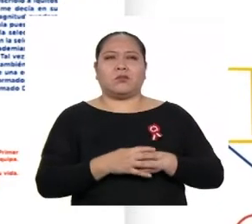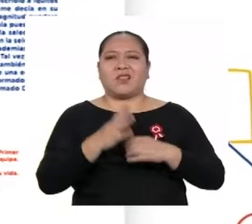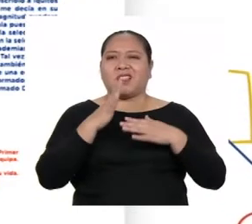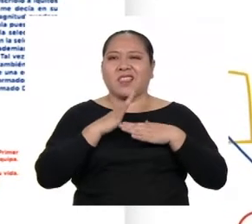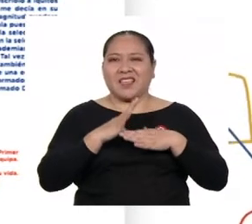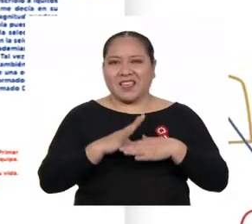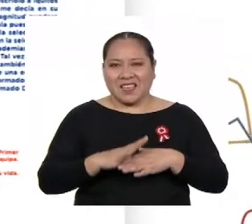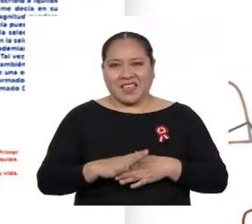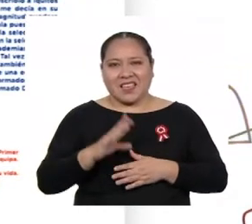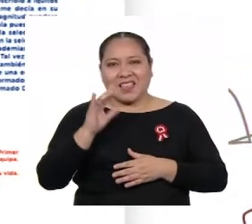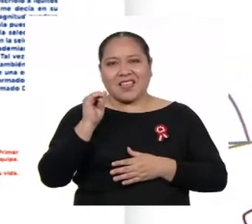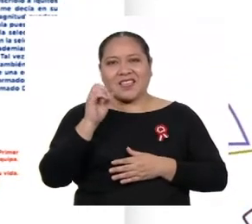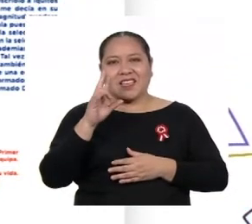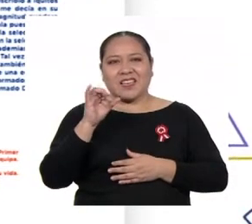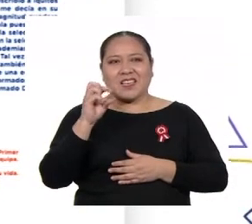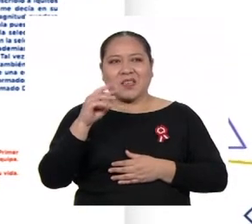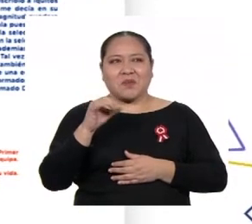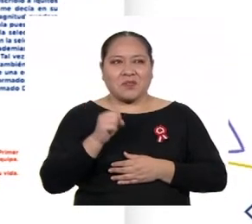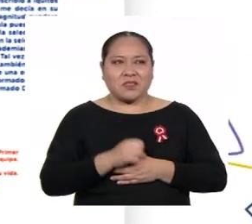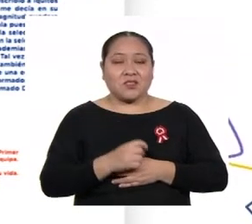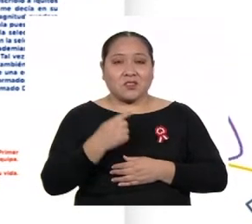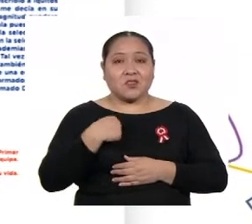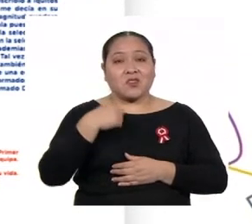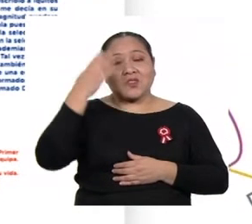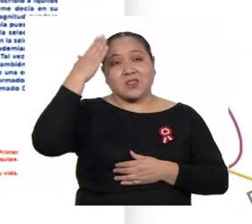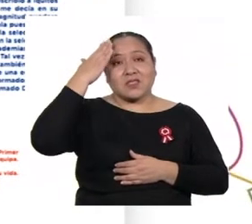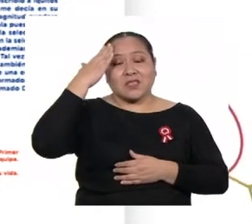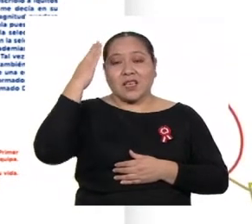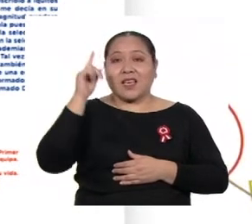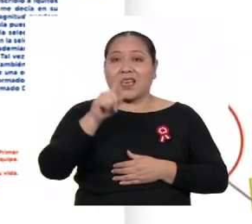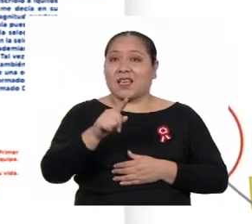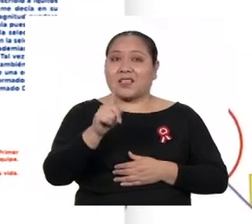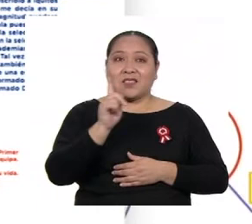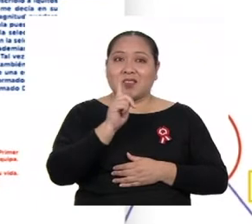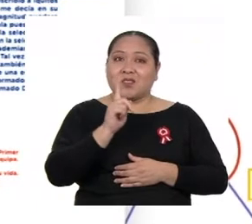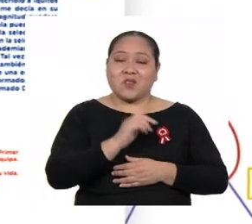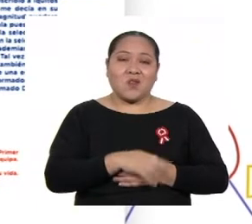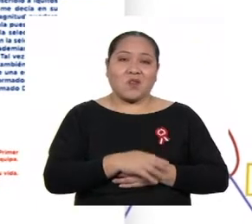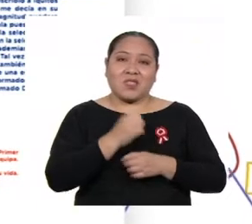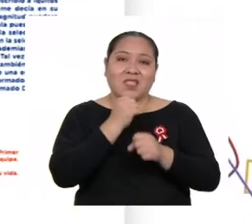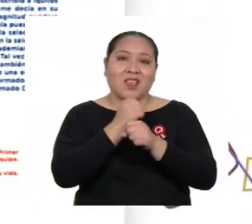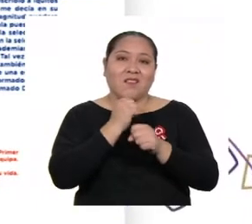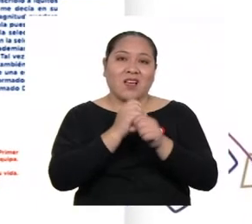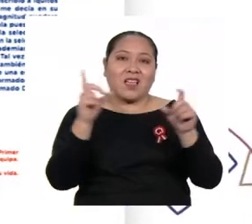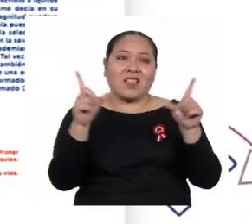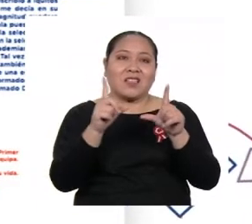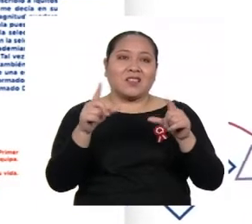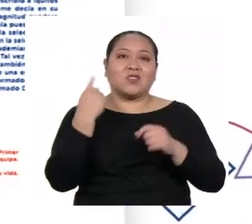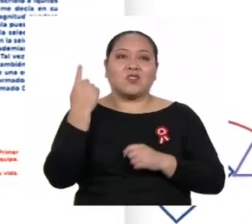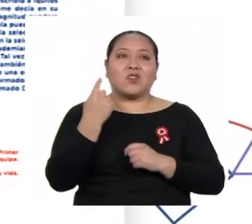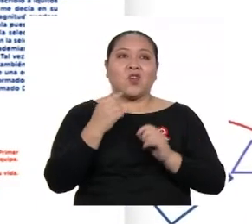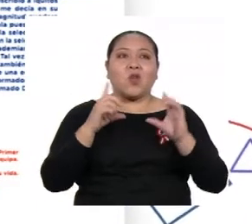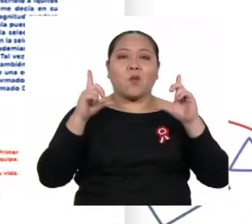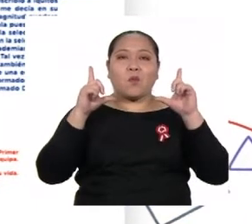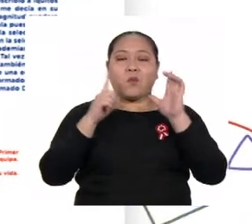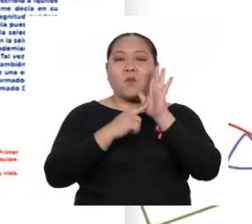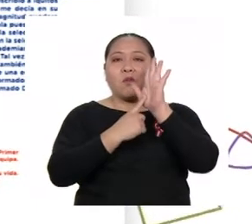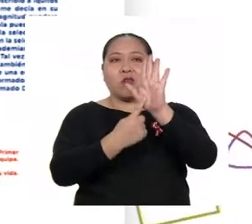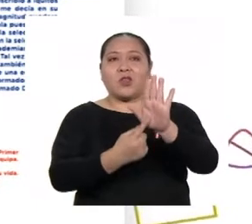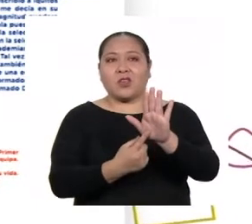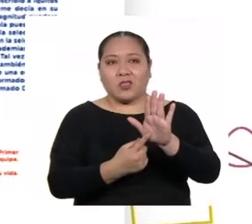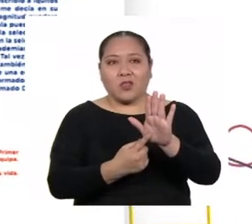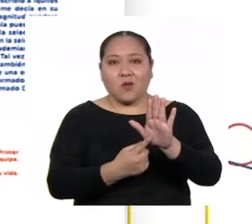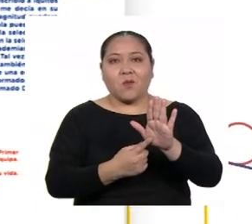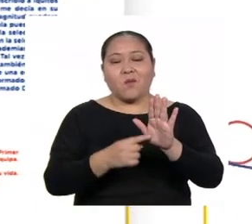Tranquila, Yaremis, como yo sé que así no funciona la tele. Solo lo proyecto para que